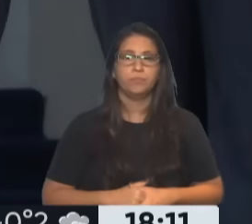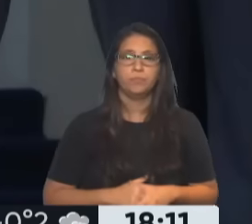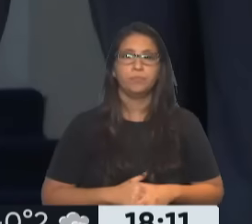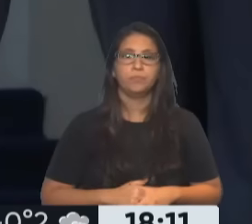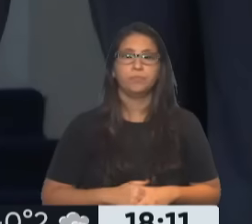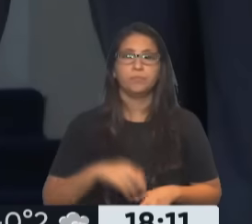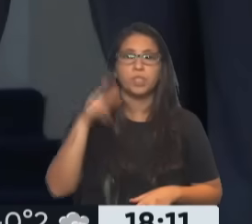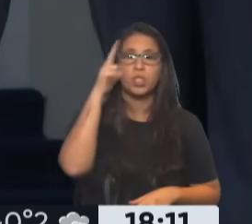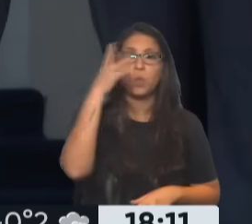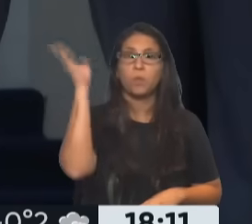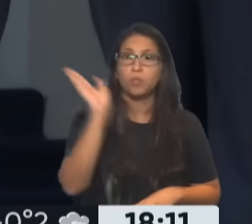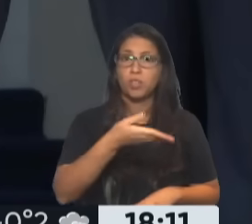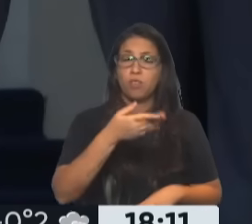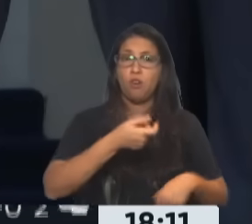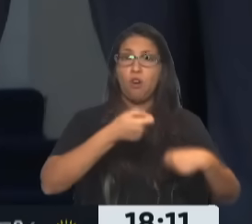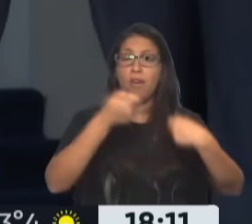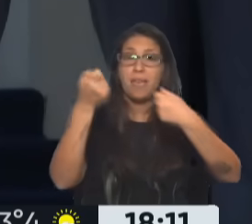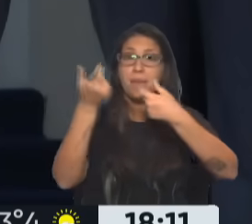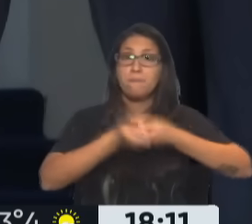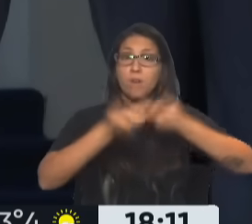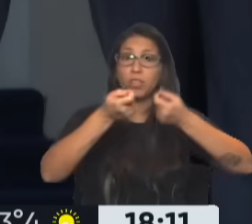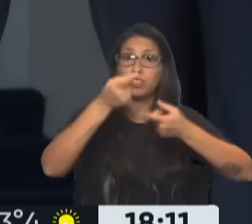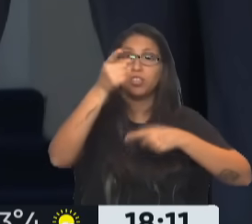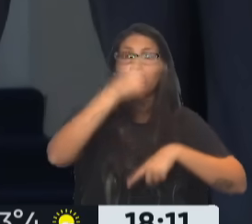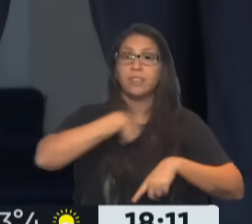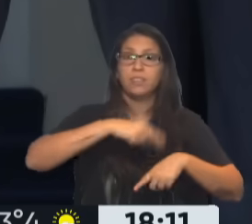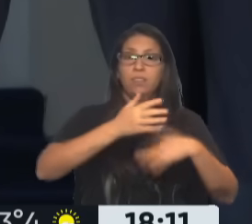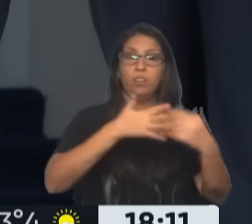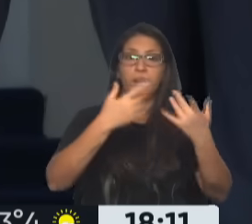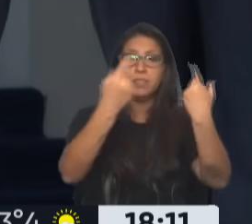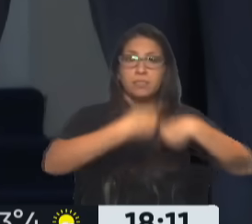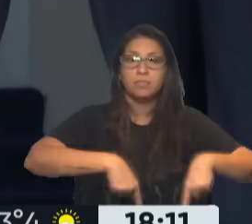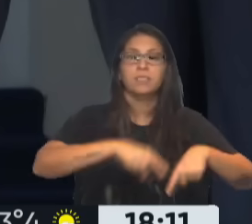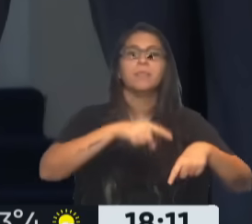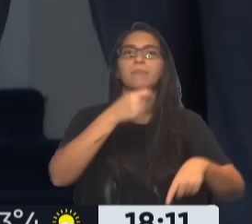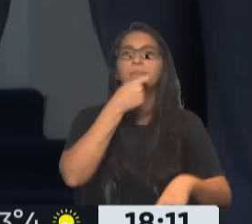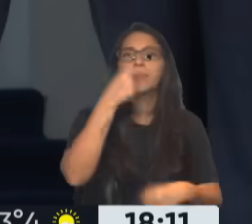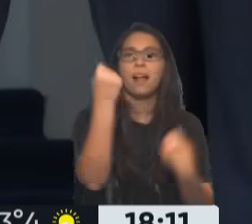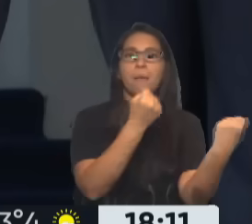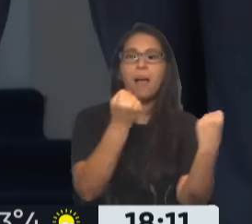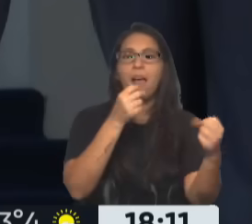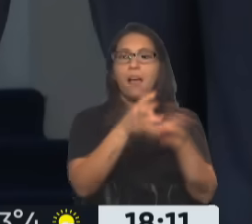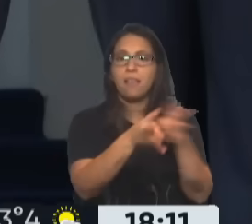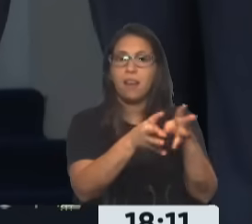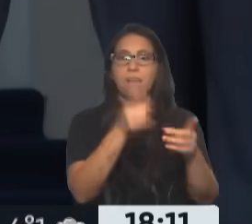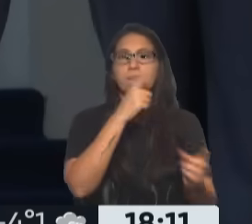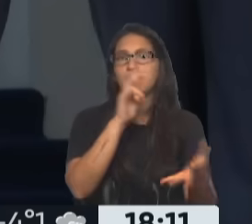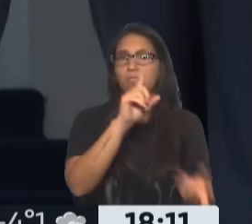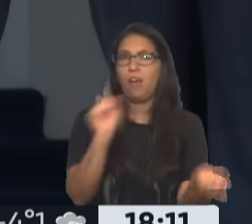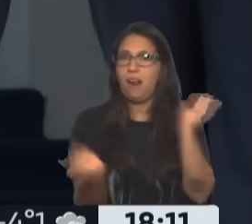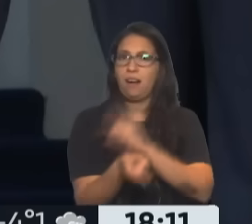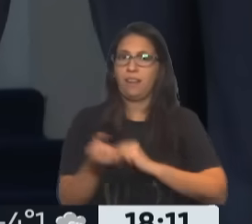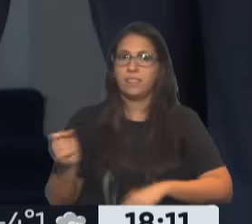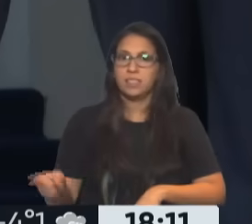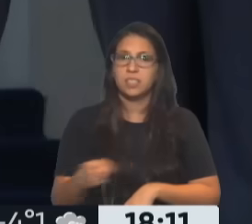El 84% de las importaciones europeas desde China son bienes manufacturados, especialmente maquinaria y vehículos, y de manera similar de las